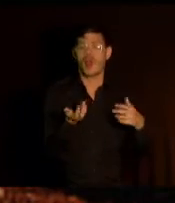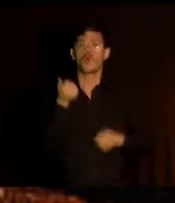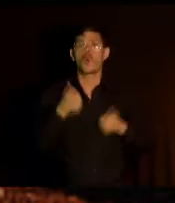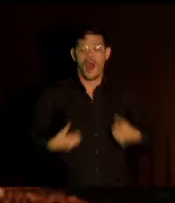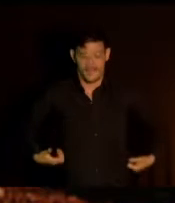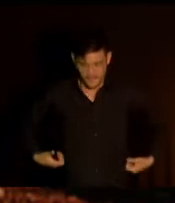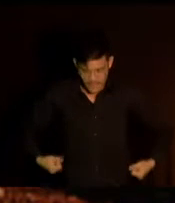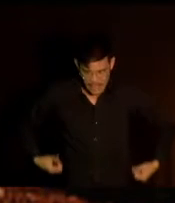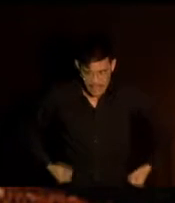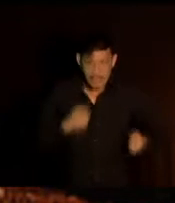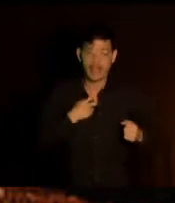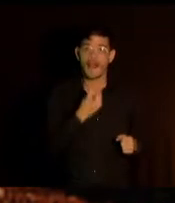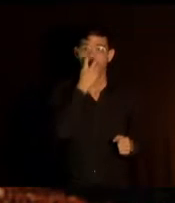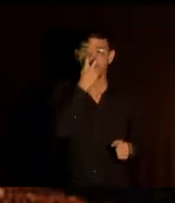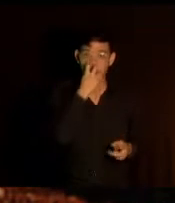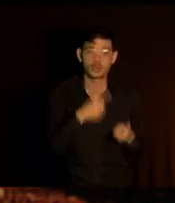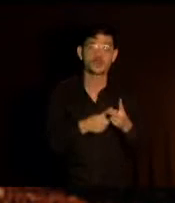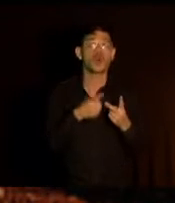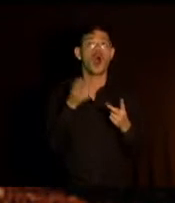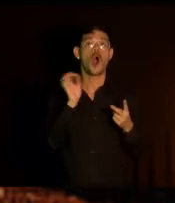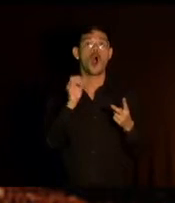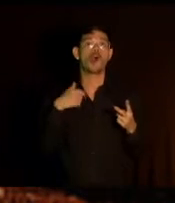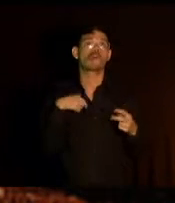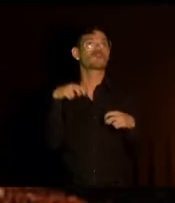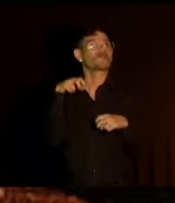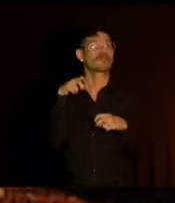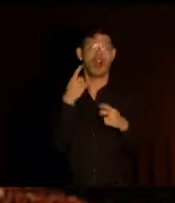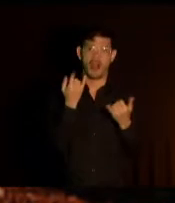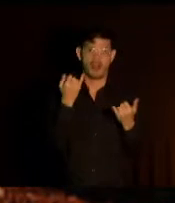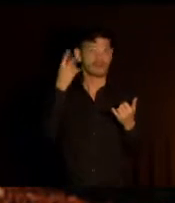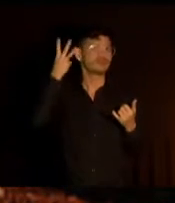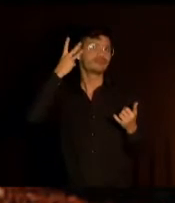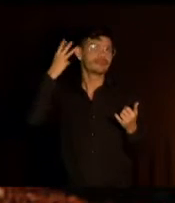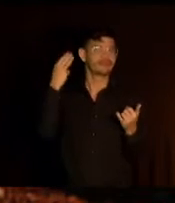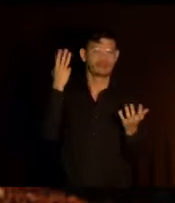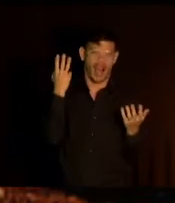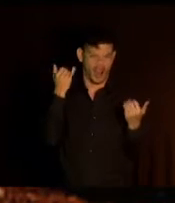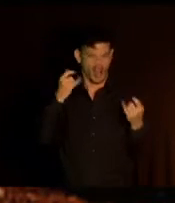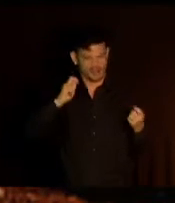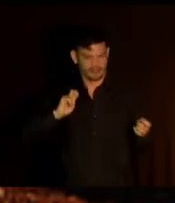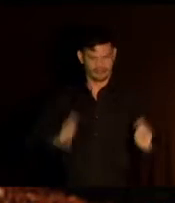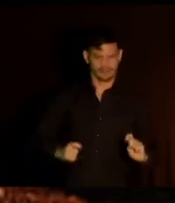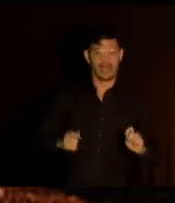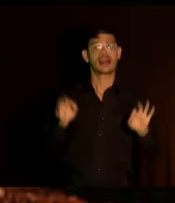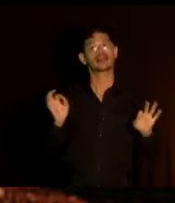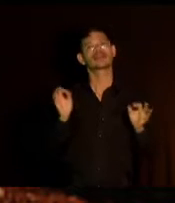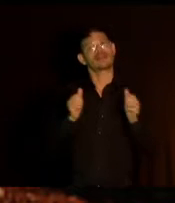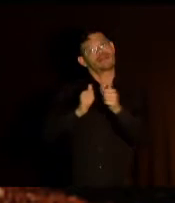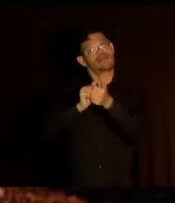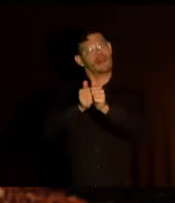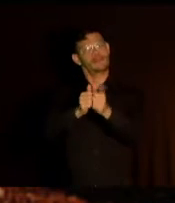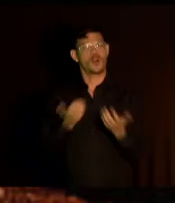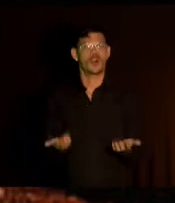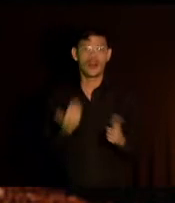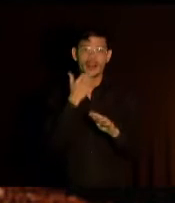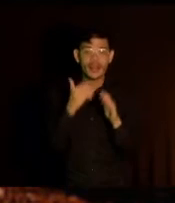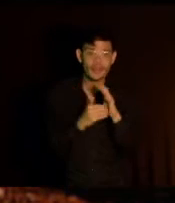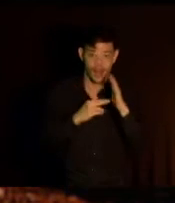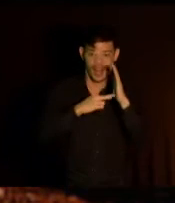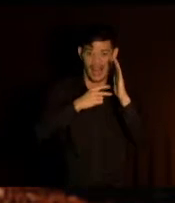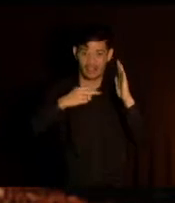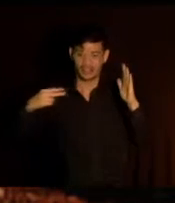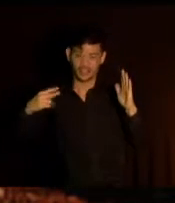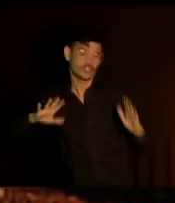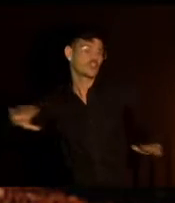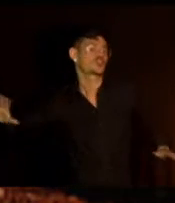visual, de parálisis, y vamos a empezar a trabajar por deporte. El deporte de la natación es el deporte para todas las